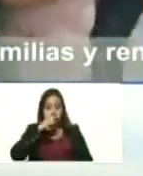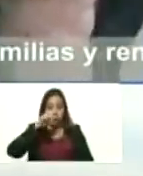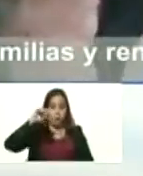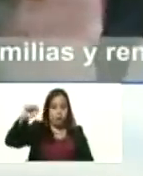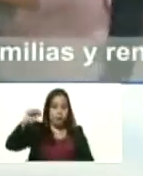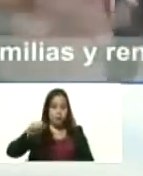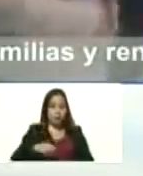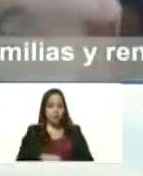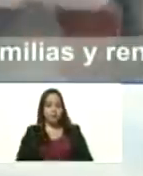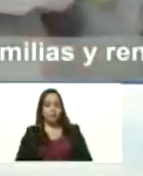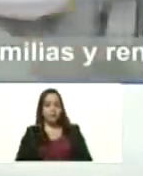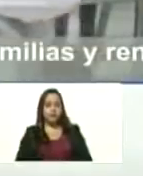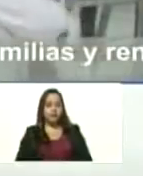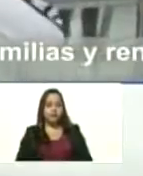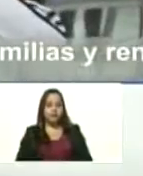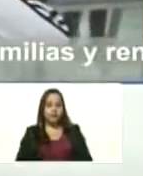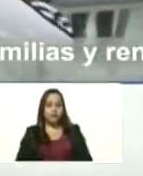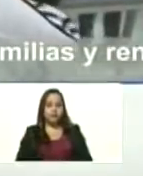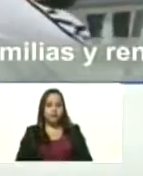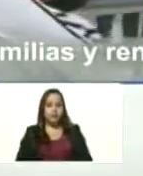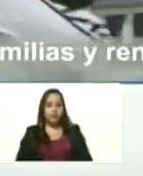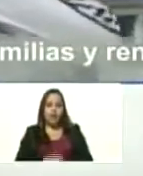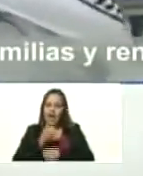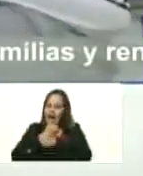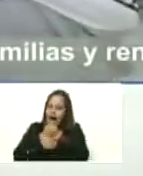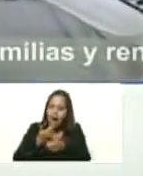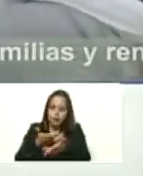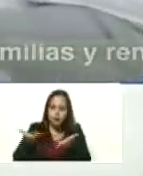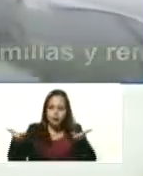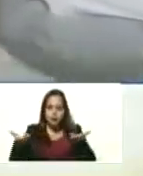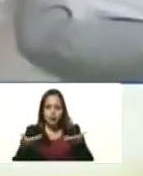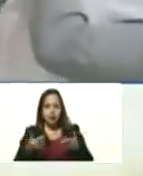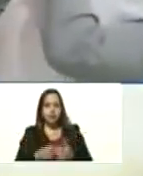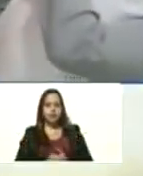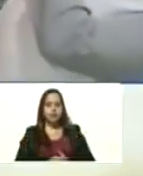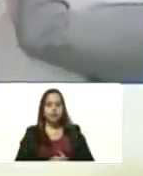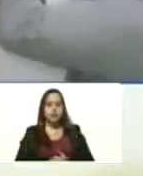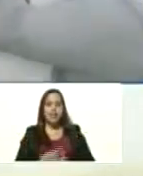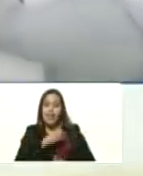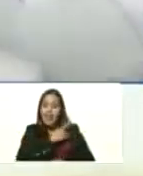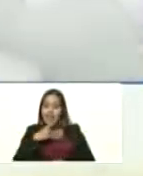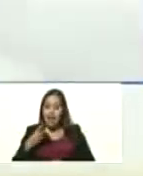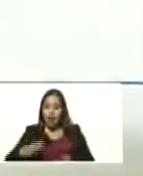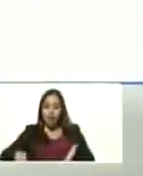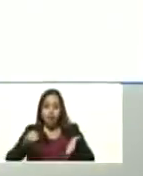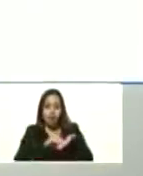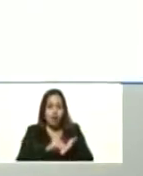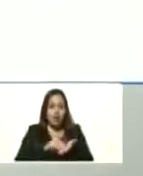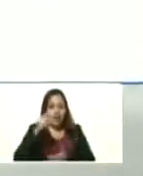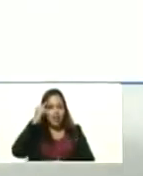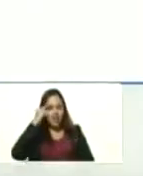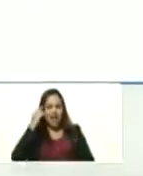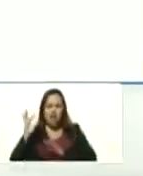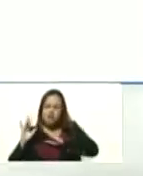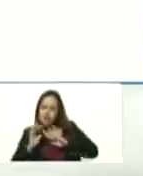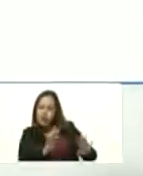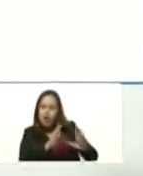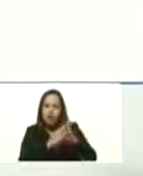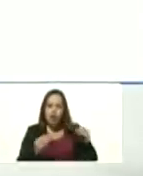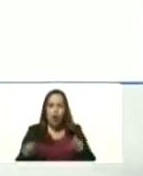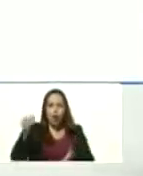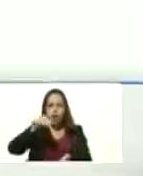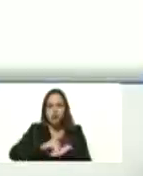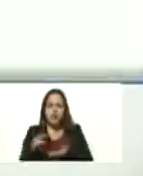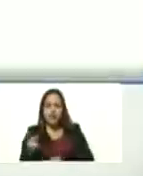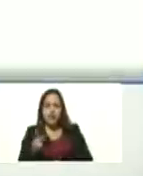maduro moros que los ama y que desea ver el día en que regresen todos y todas todos todos